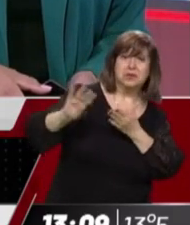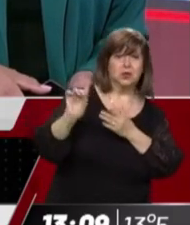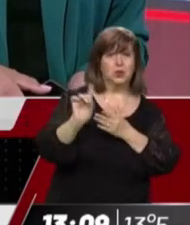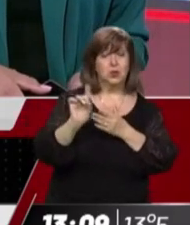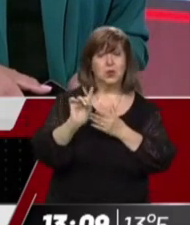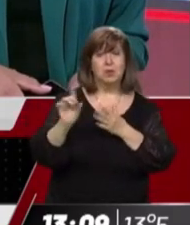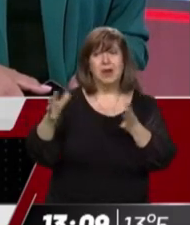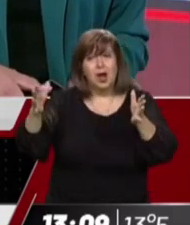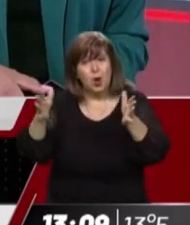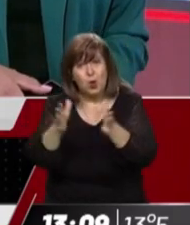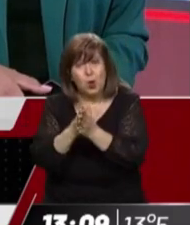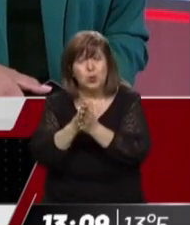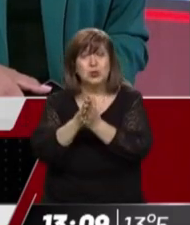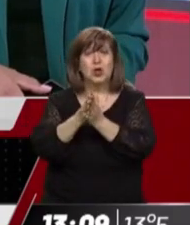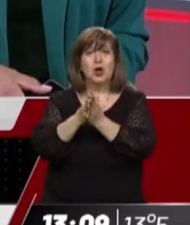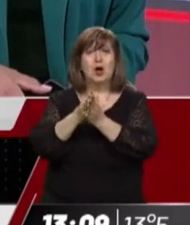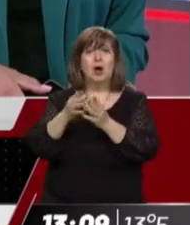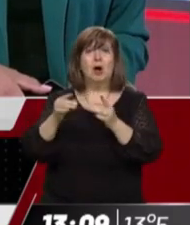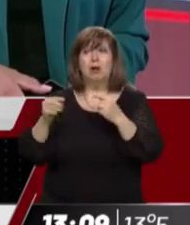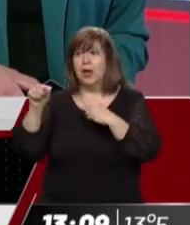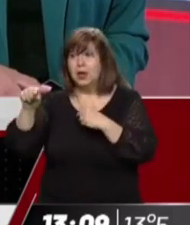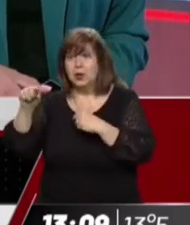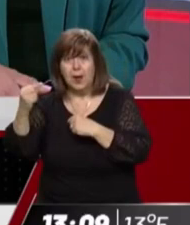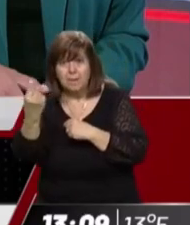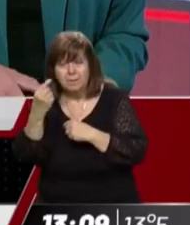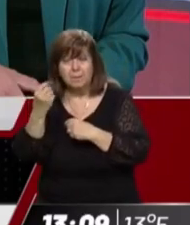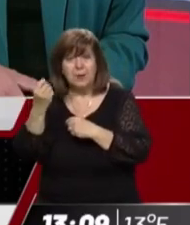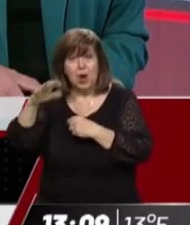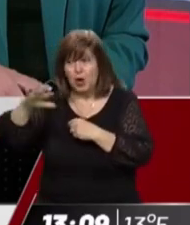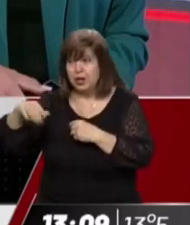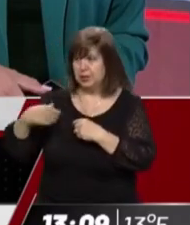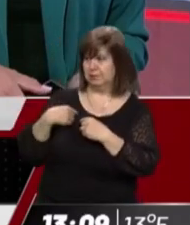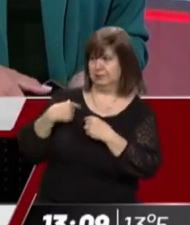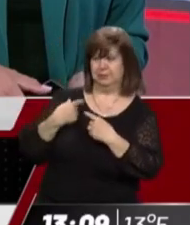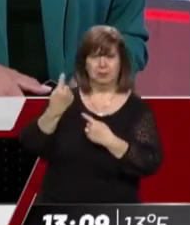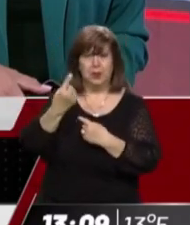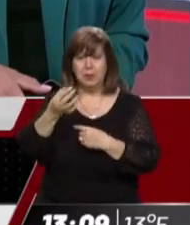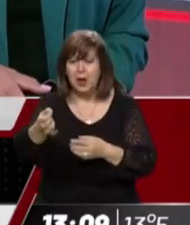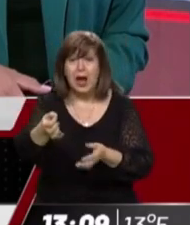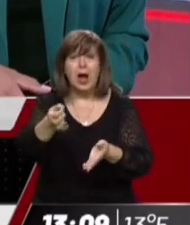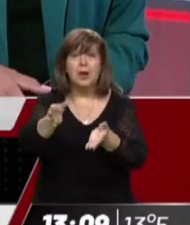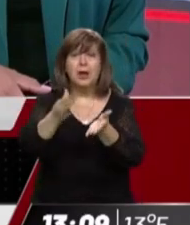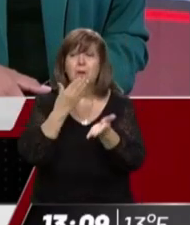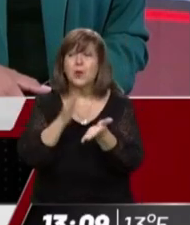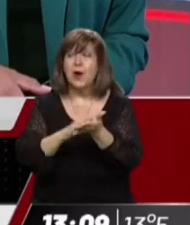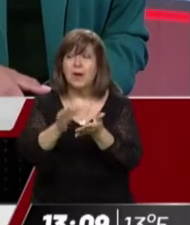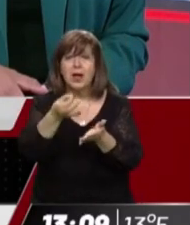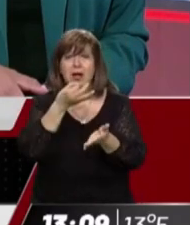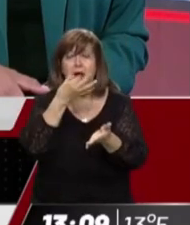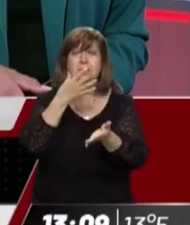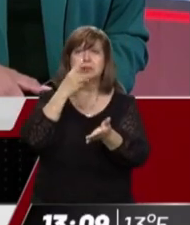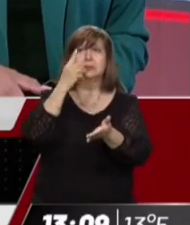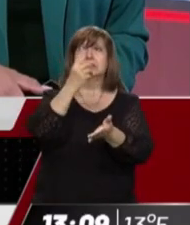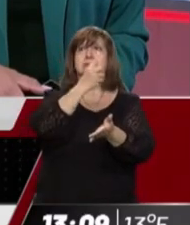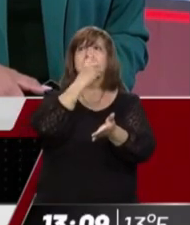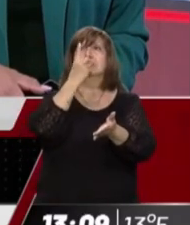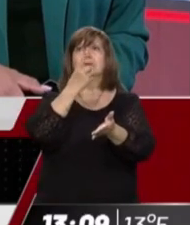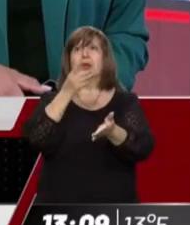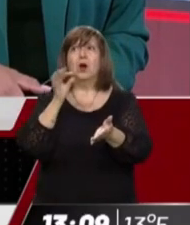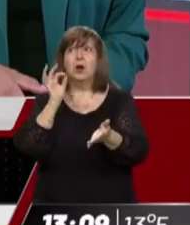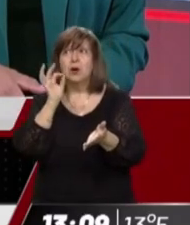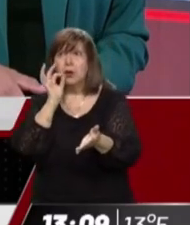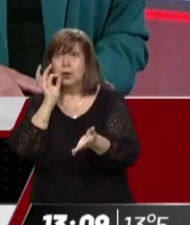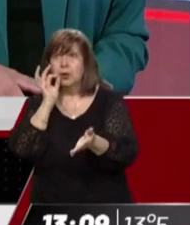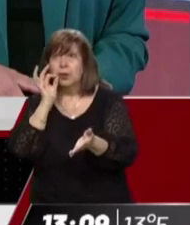concientizar, ¿no? Empezar tal vez por una pastilla, por fumar marihuana, puede desencadenar verdaderamente situaciones de